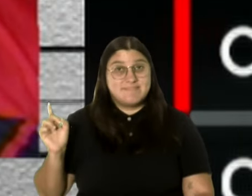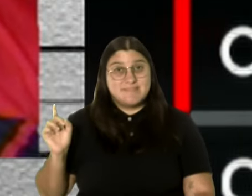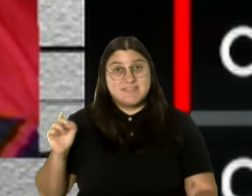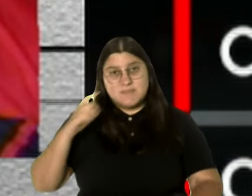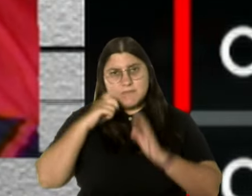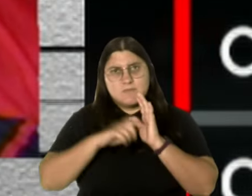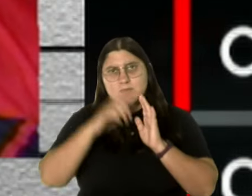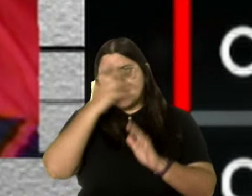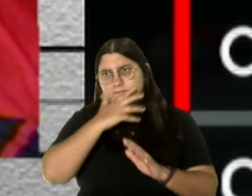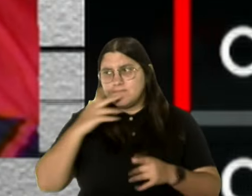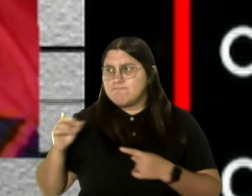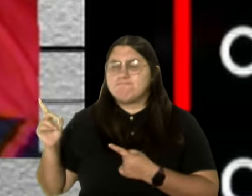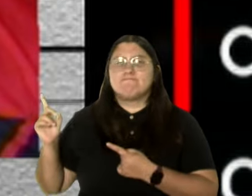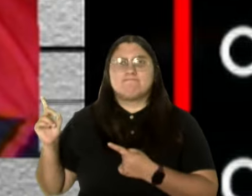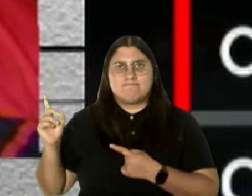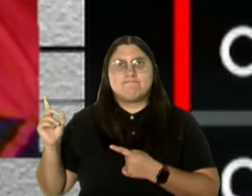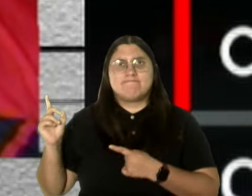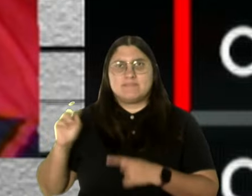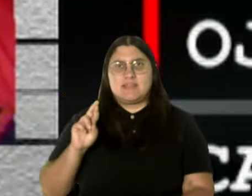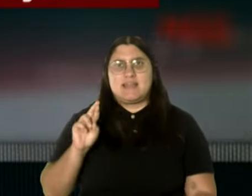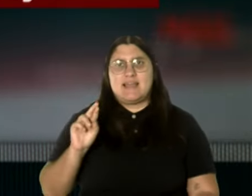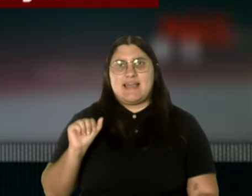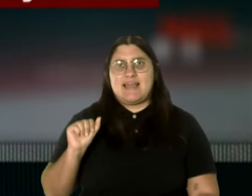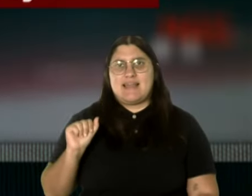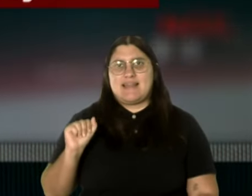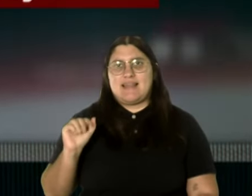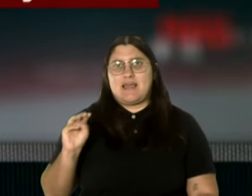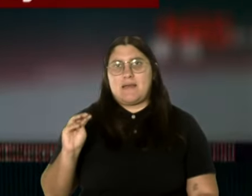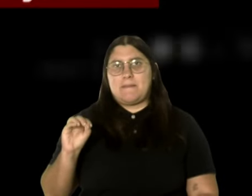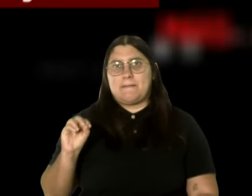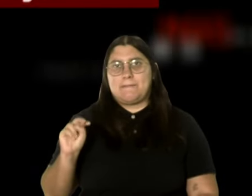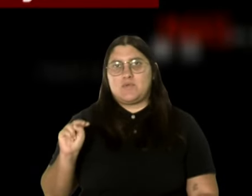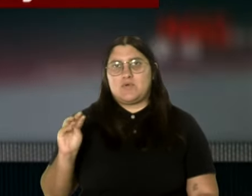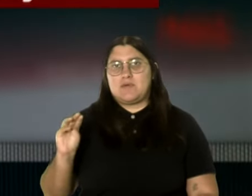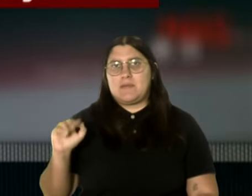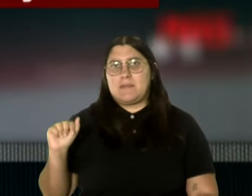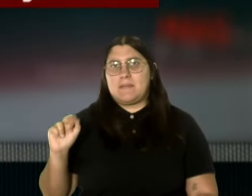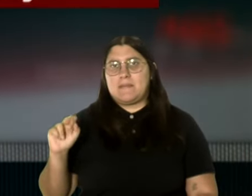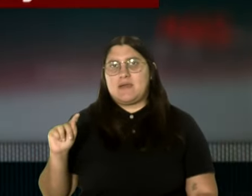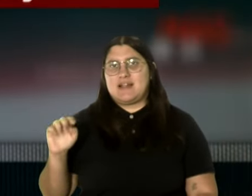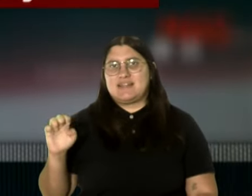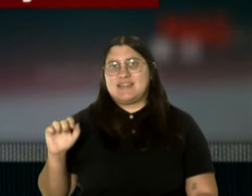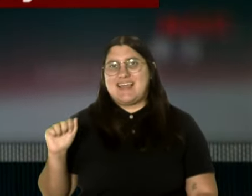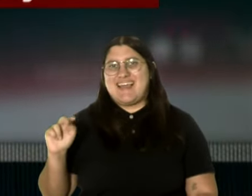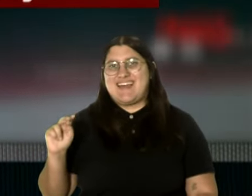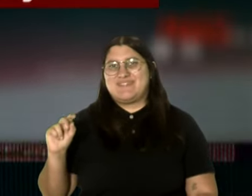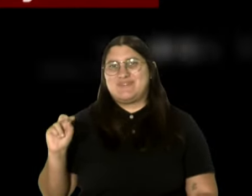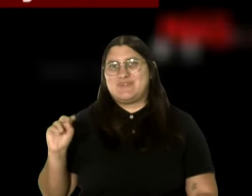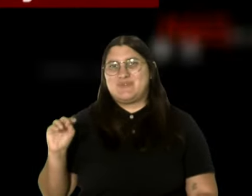el rostro bien, véanlo bien. Ramón Marte Antonio, que tiene 40 años, una estatura de 5'4",